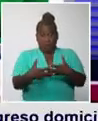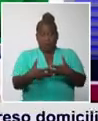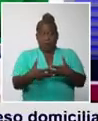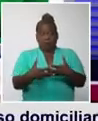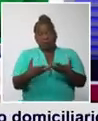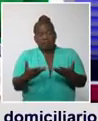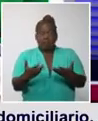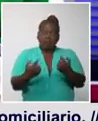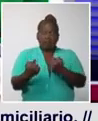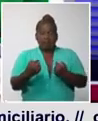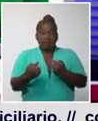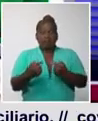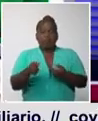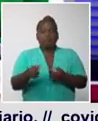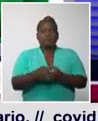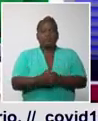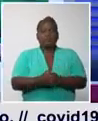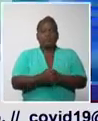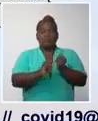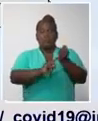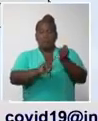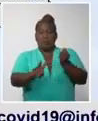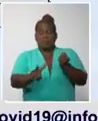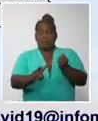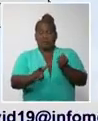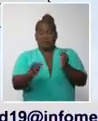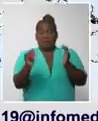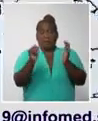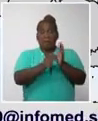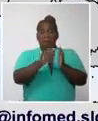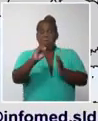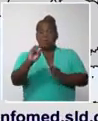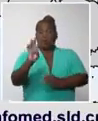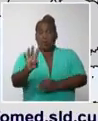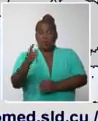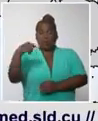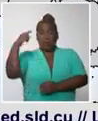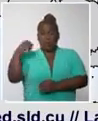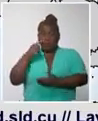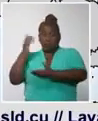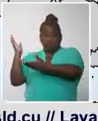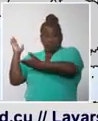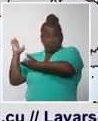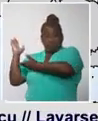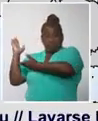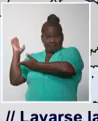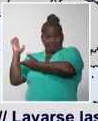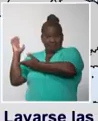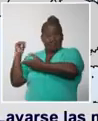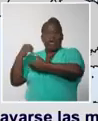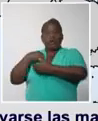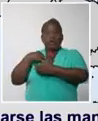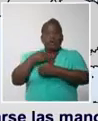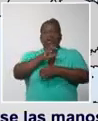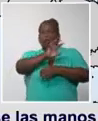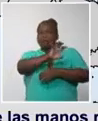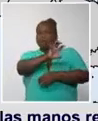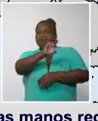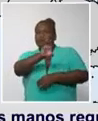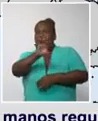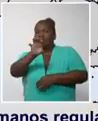manera. Por provincia, los 1.004 diagnosticados ayer, ahí los tienen, que nos ayudaron los compañeros a hacer